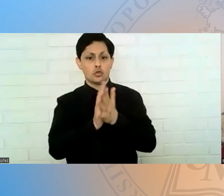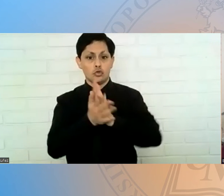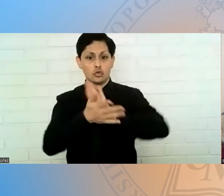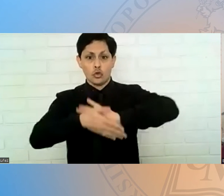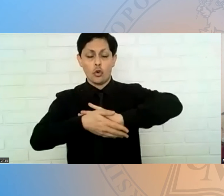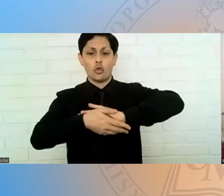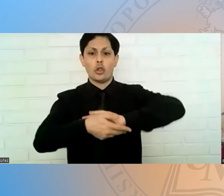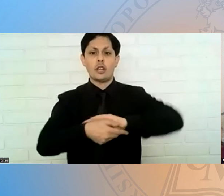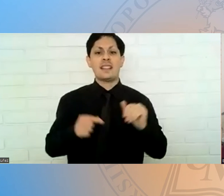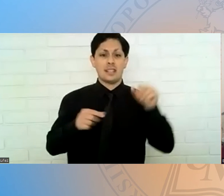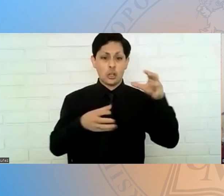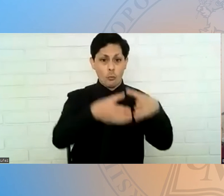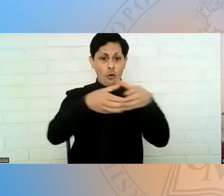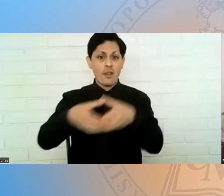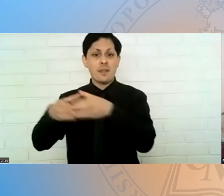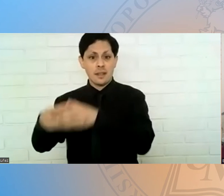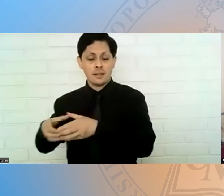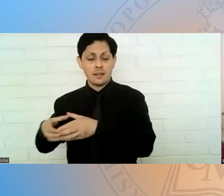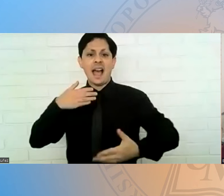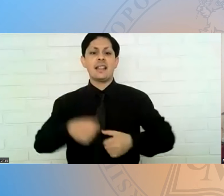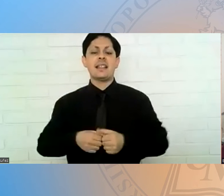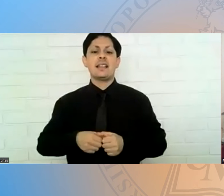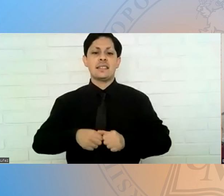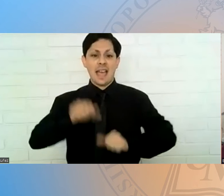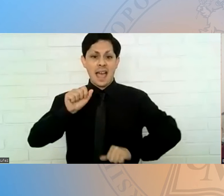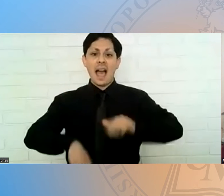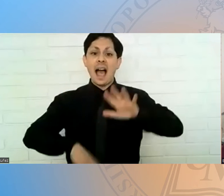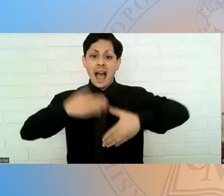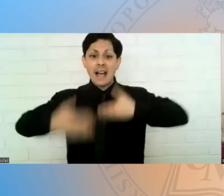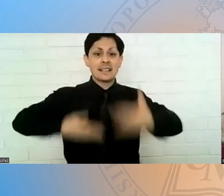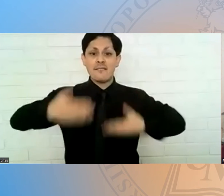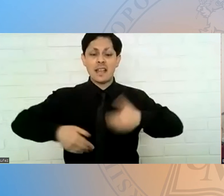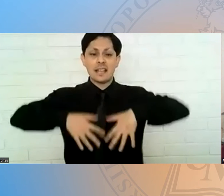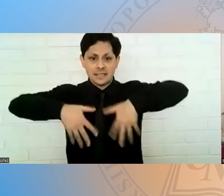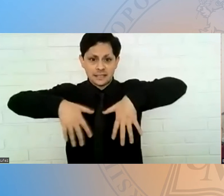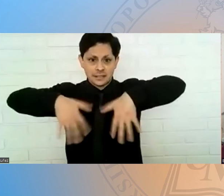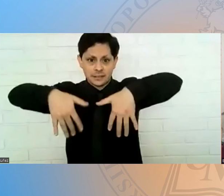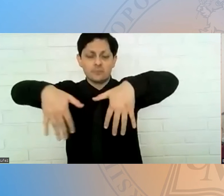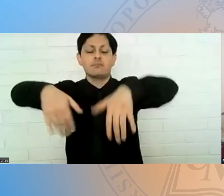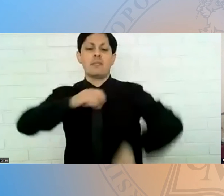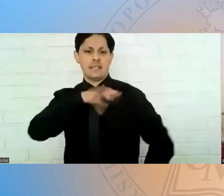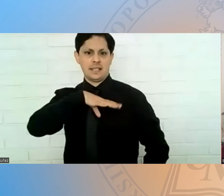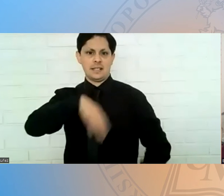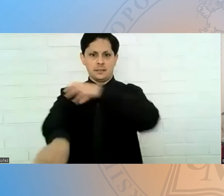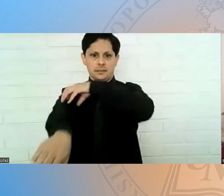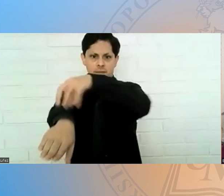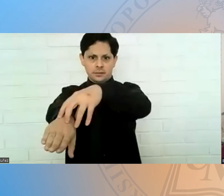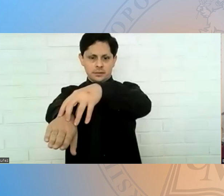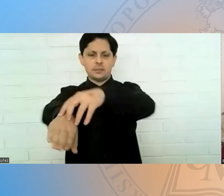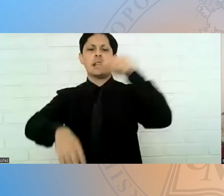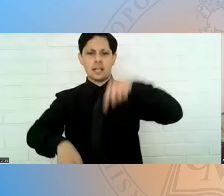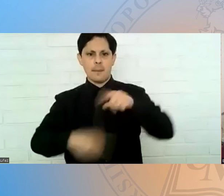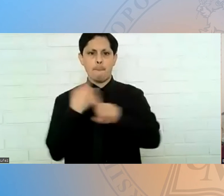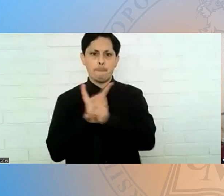de estos movimientos como de activistas en varias partes del mundo, especialmente en Chile, dado que este conversatorio se realiza en este